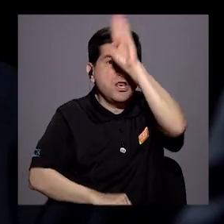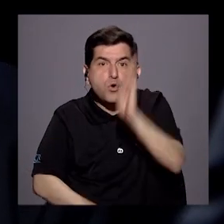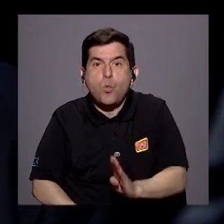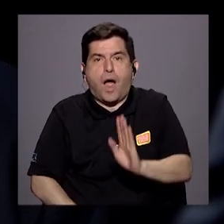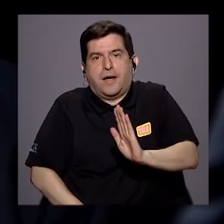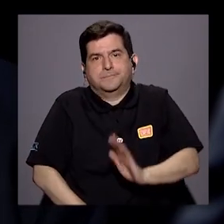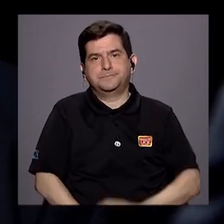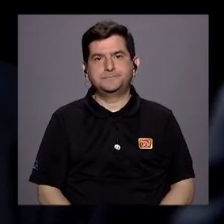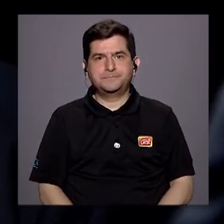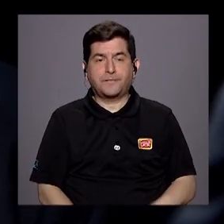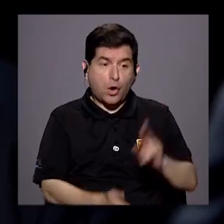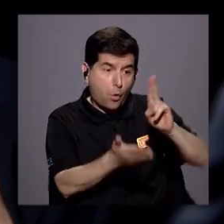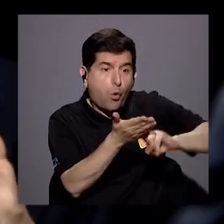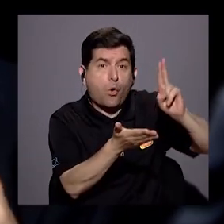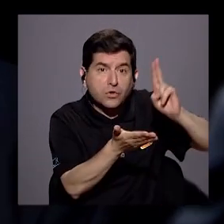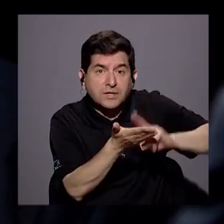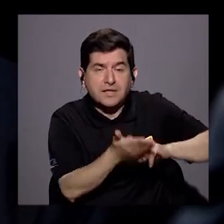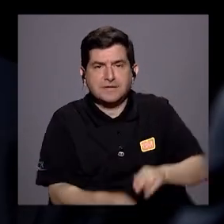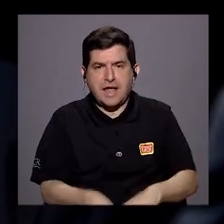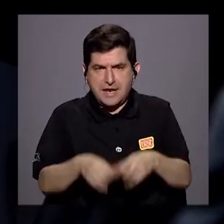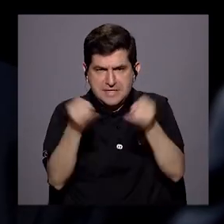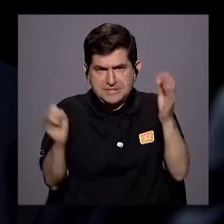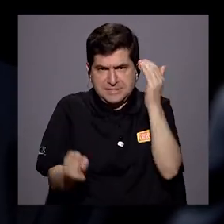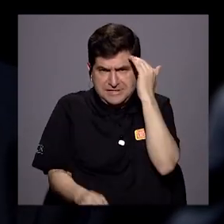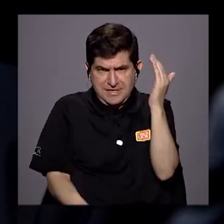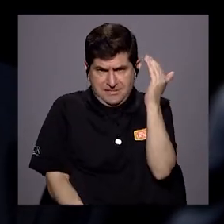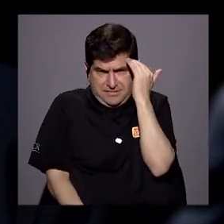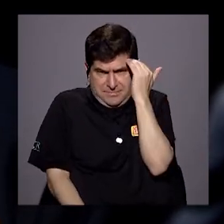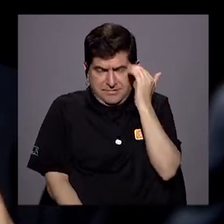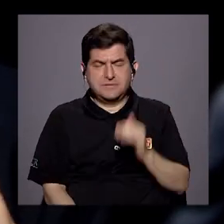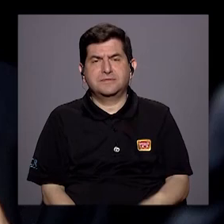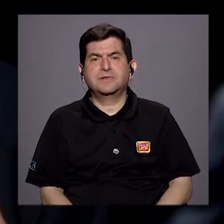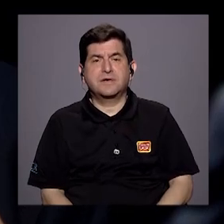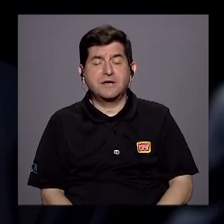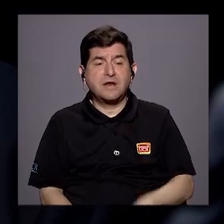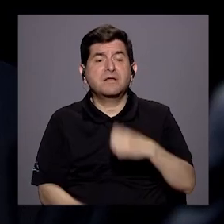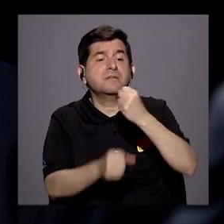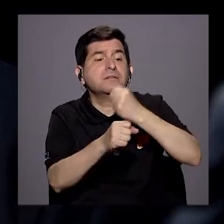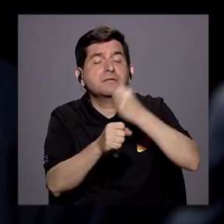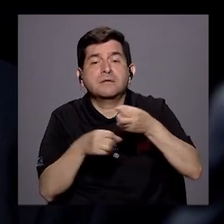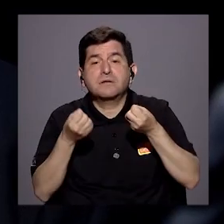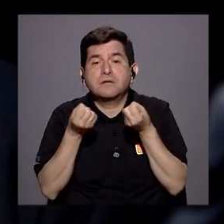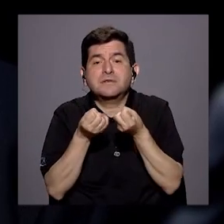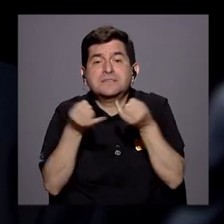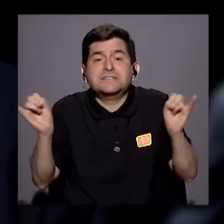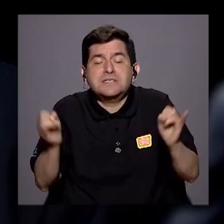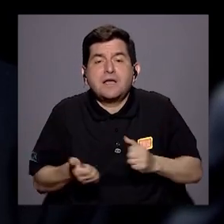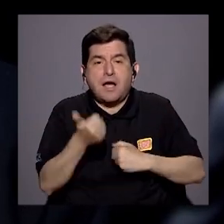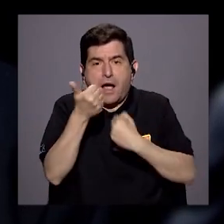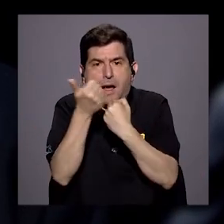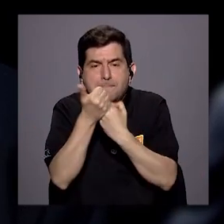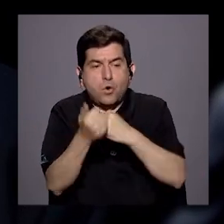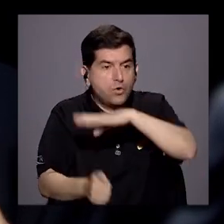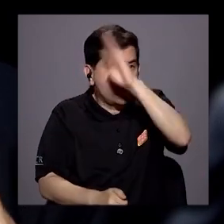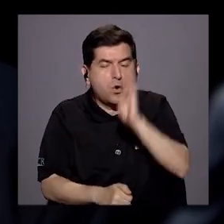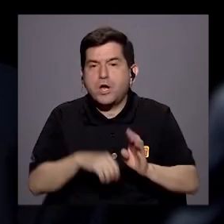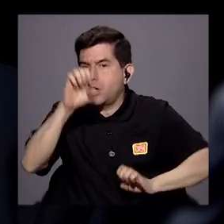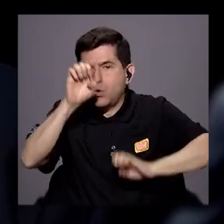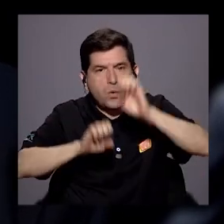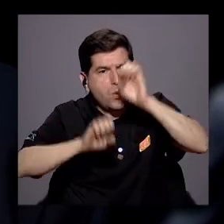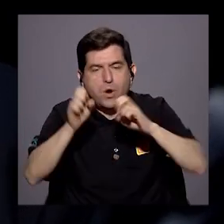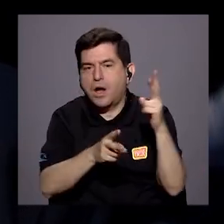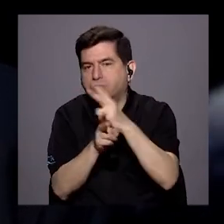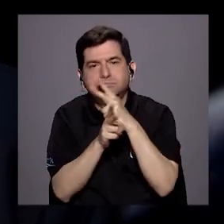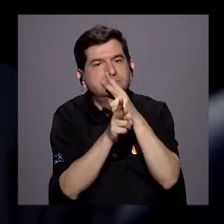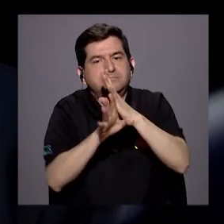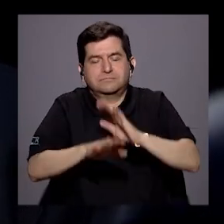doblamos el otro los contratamos sin ver sus conocimientos los ponemos a trabajar sin darles ningún apoyo y nunca